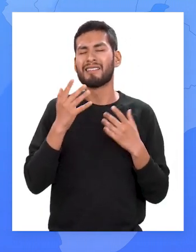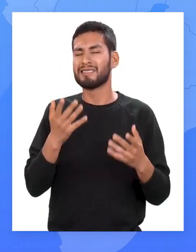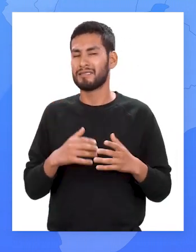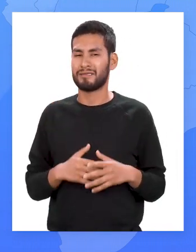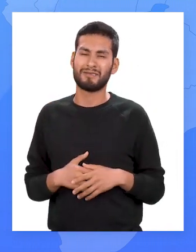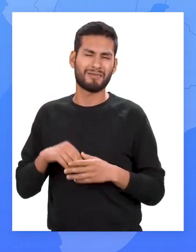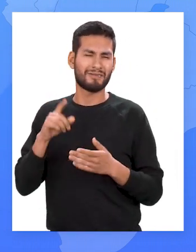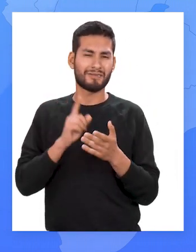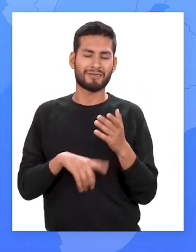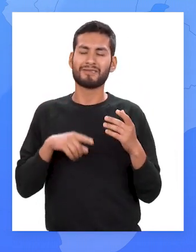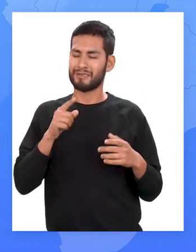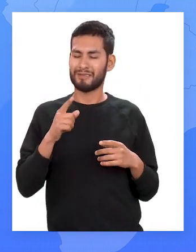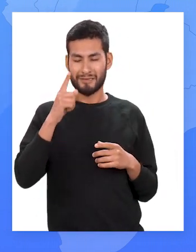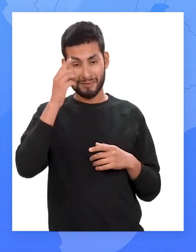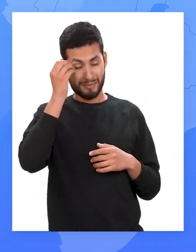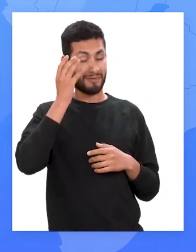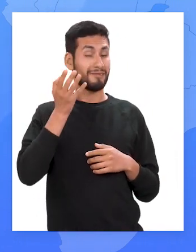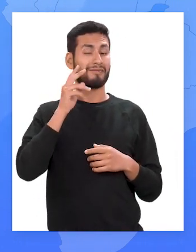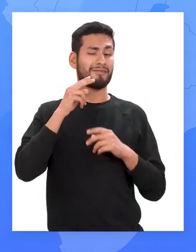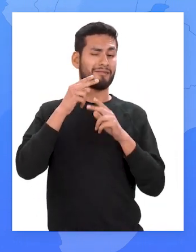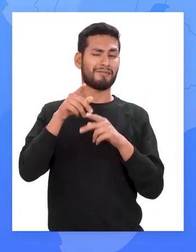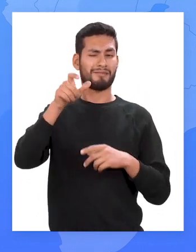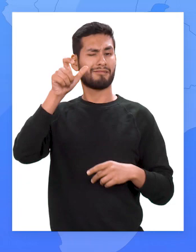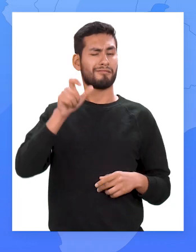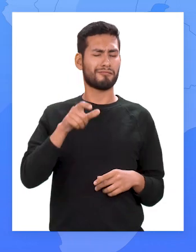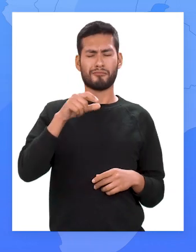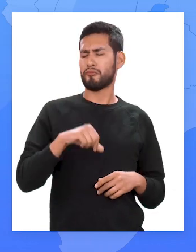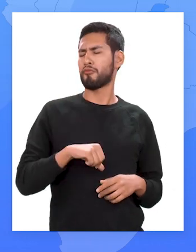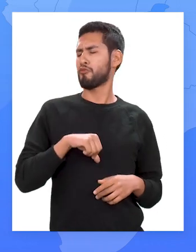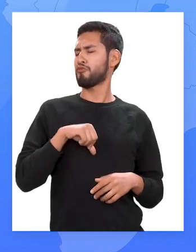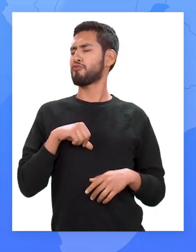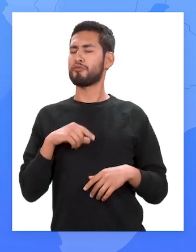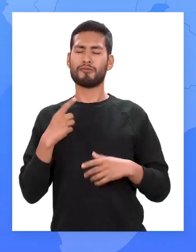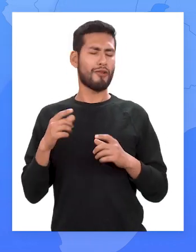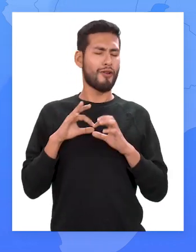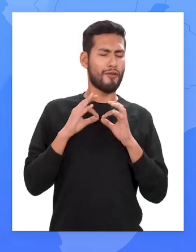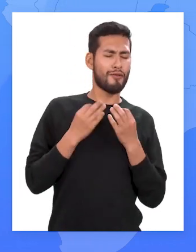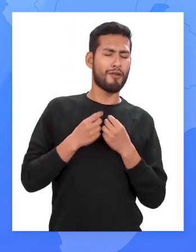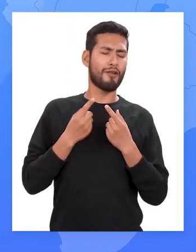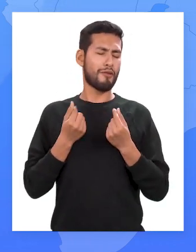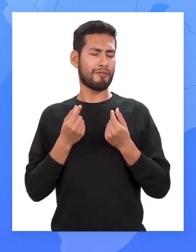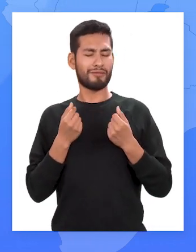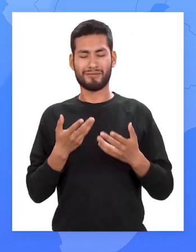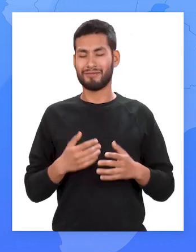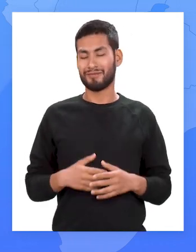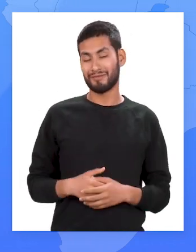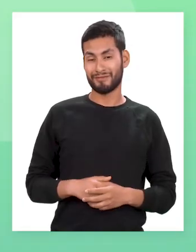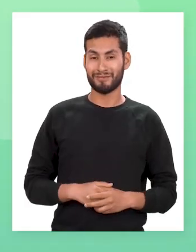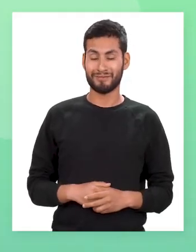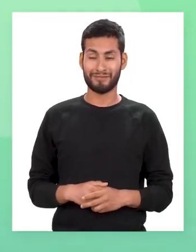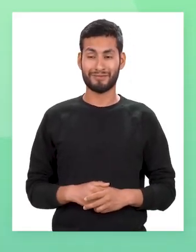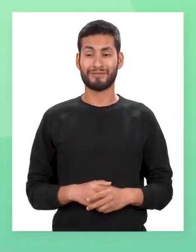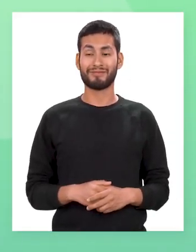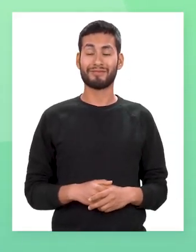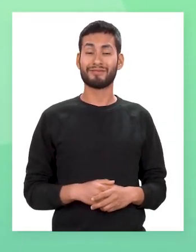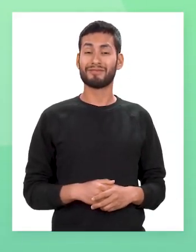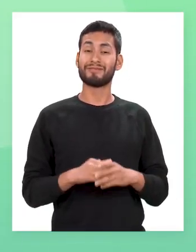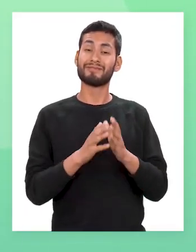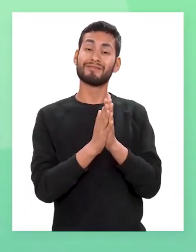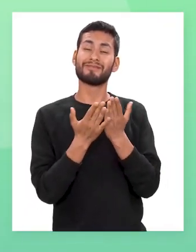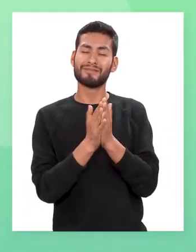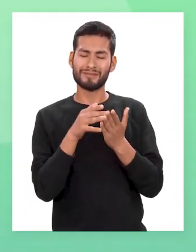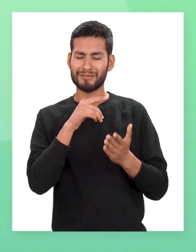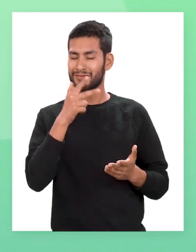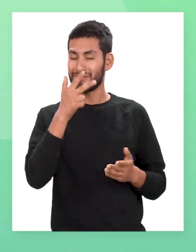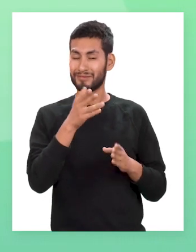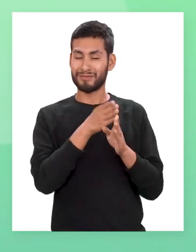hace referencia a un estereotipo que responde a personas vanidosas o de familias adineradas. En literatura repasamos